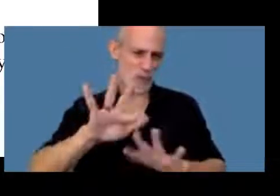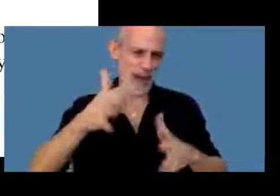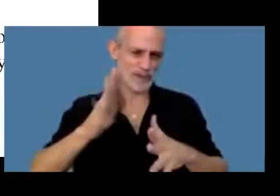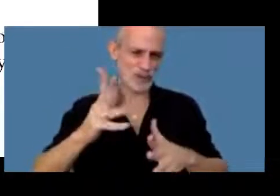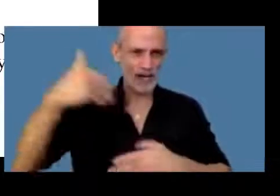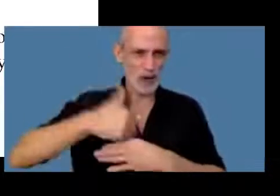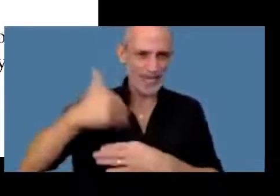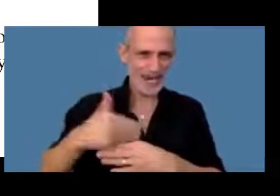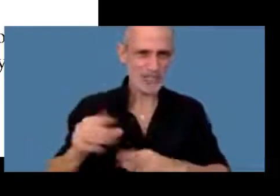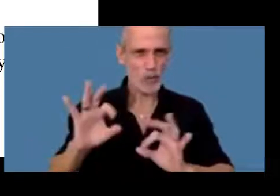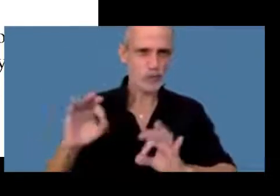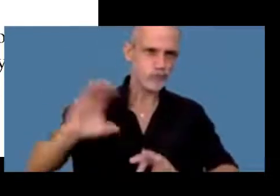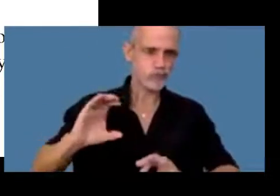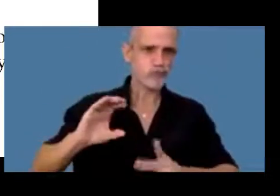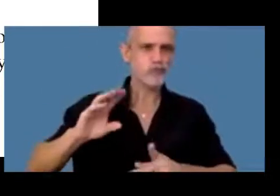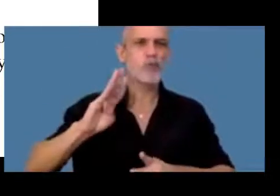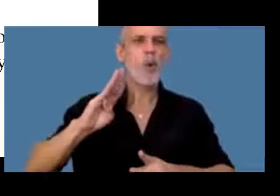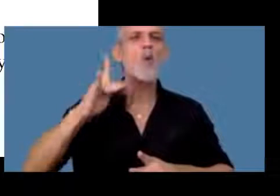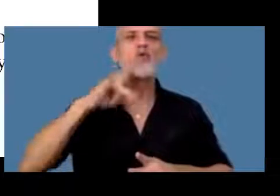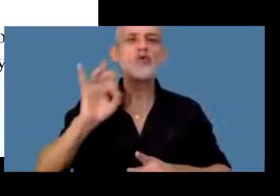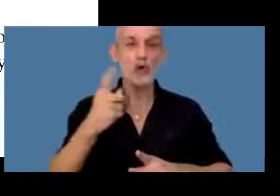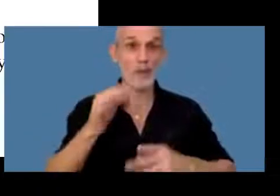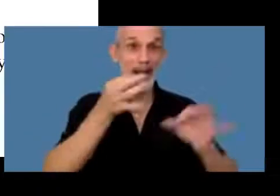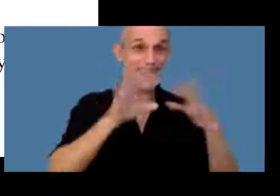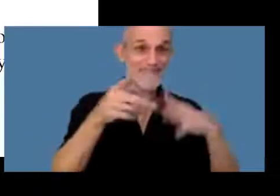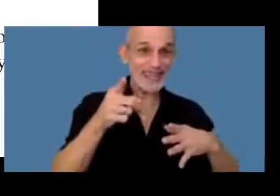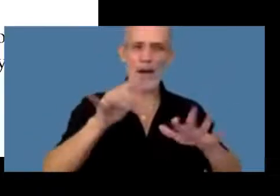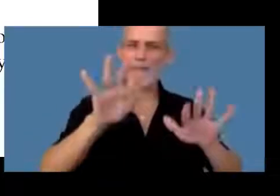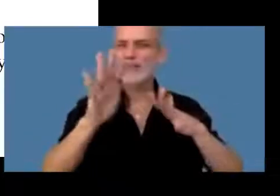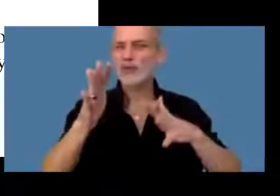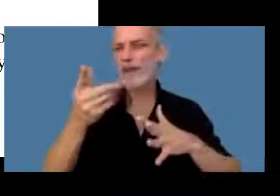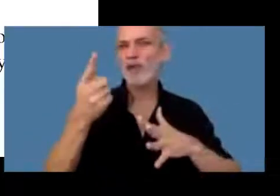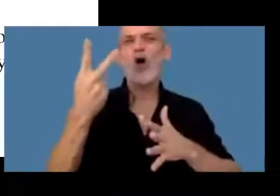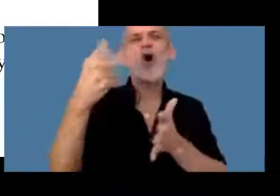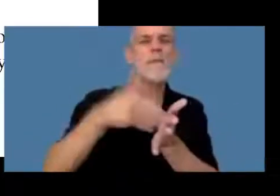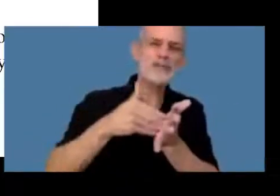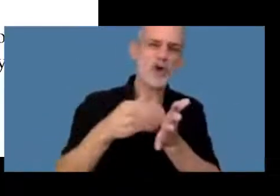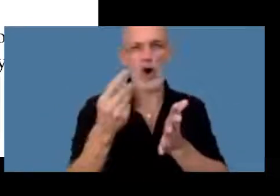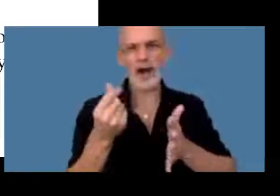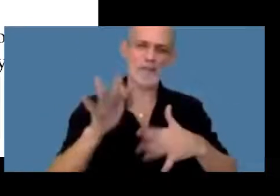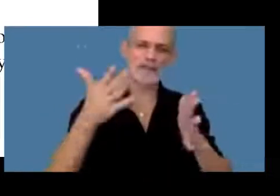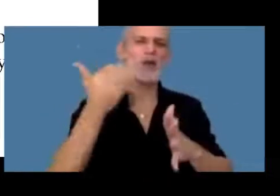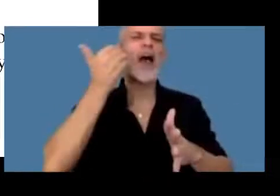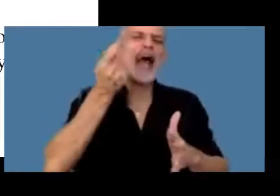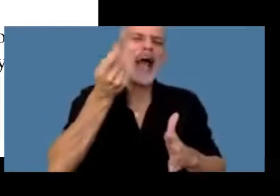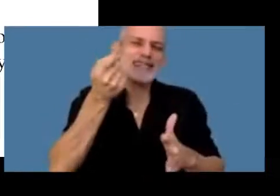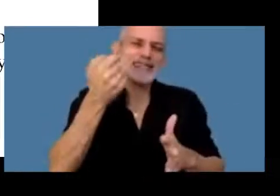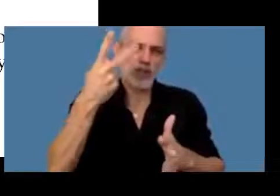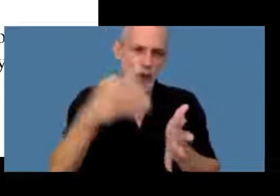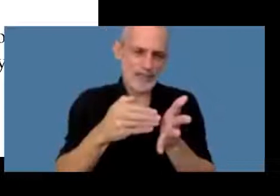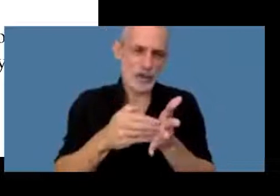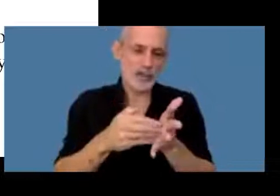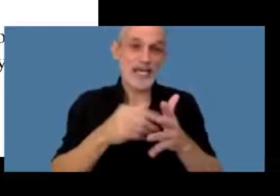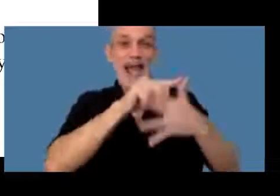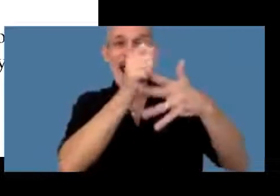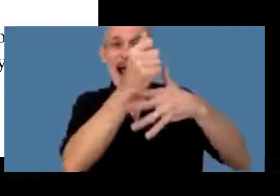y estamos hablando de que para ventas oscilaba de 2 millones de pesos, casi 2 millones, en categoría K. Si